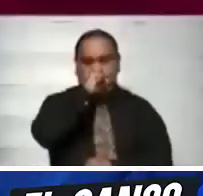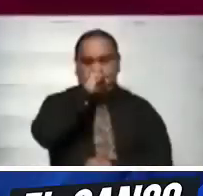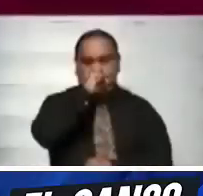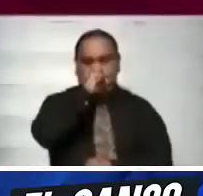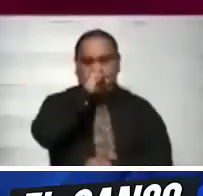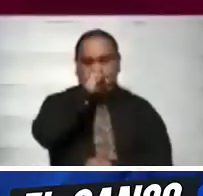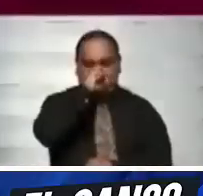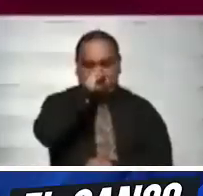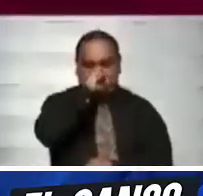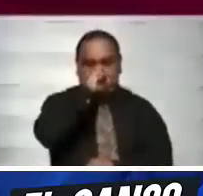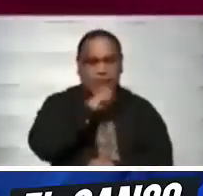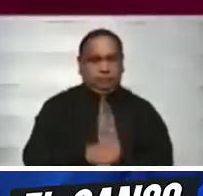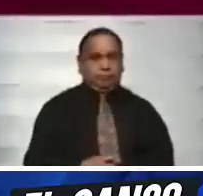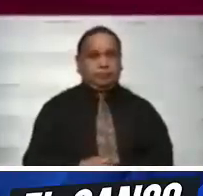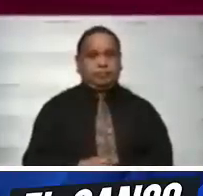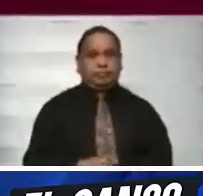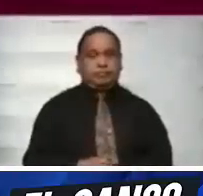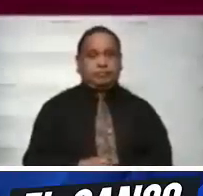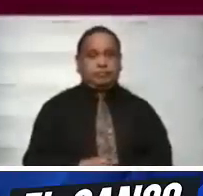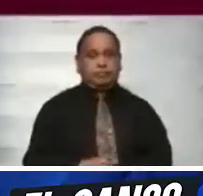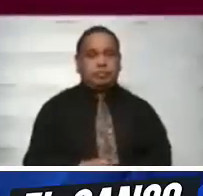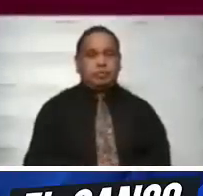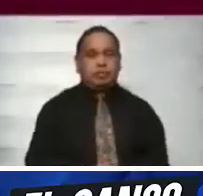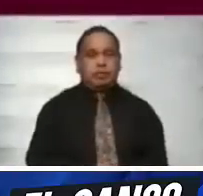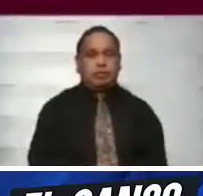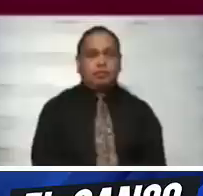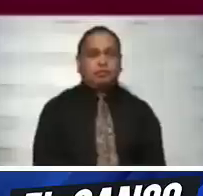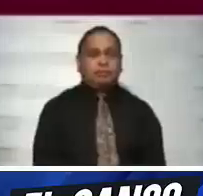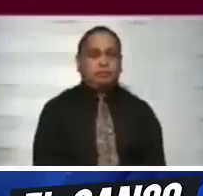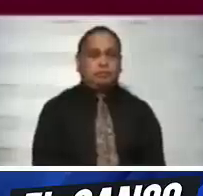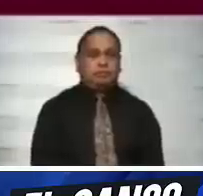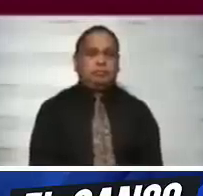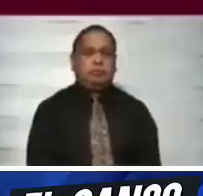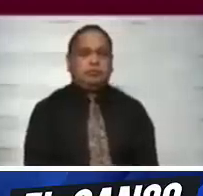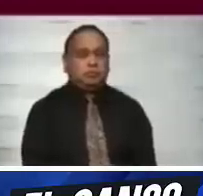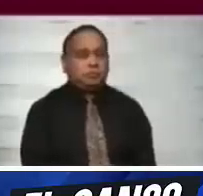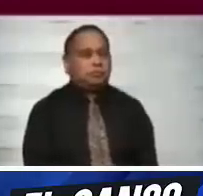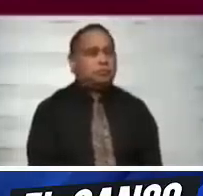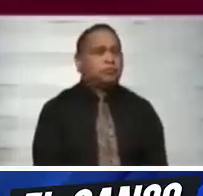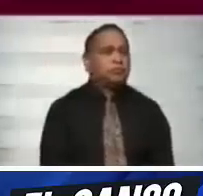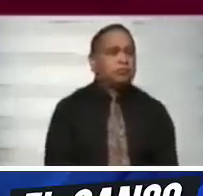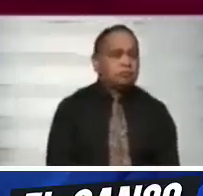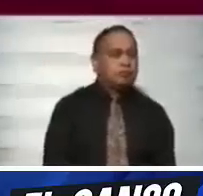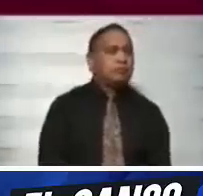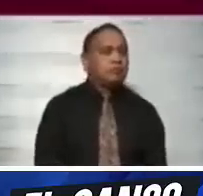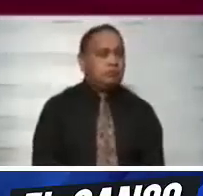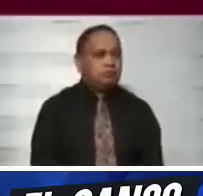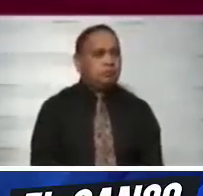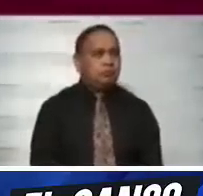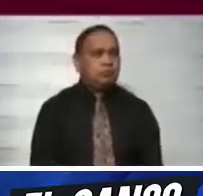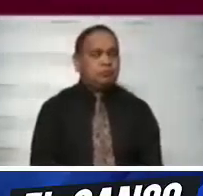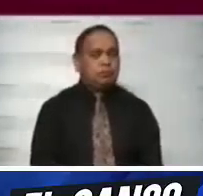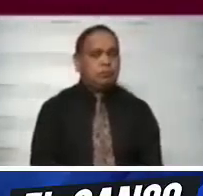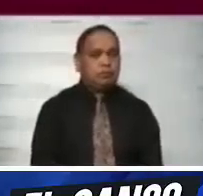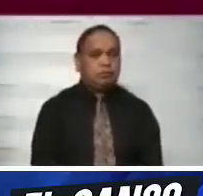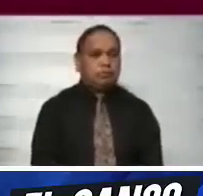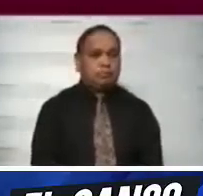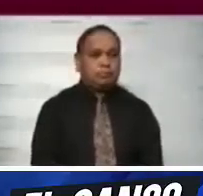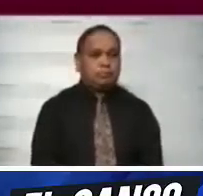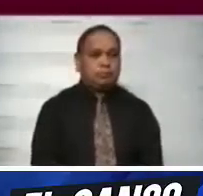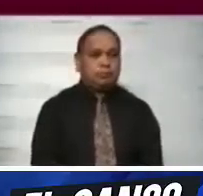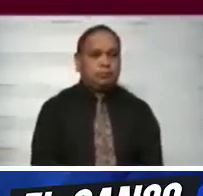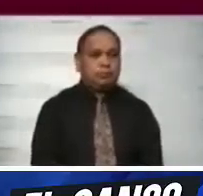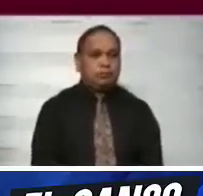Alito. Presidente, buen día. Estoy en México. Hablé con Mario. Varios temas. Uno es urgente, le comenté. ¿Puedo verle unos